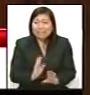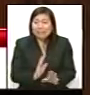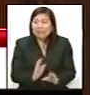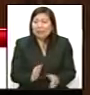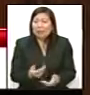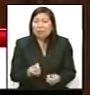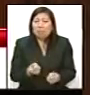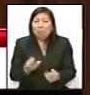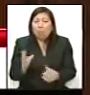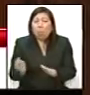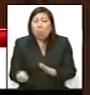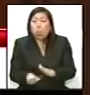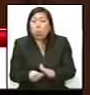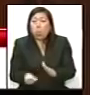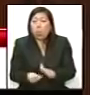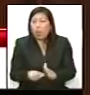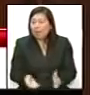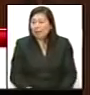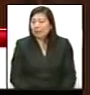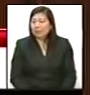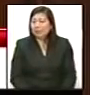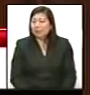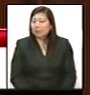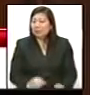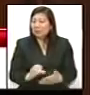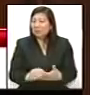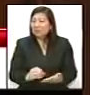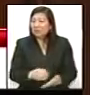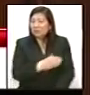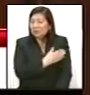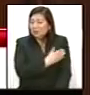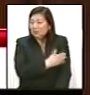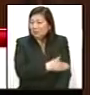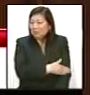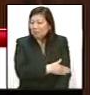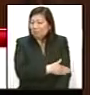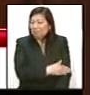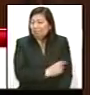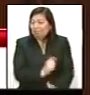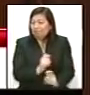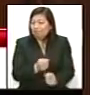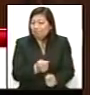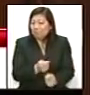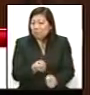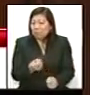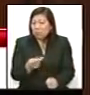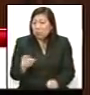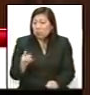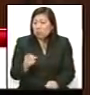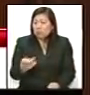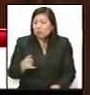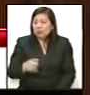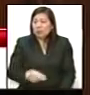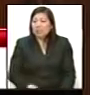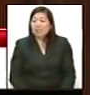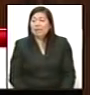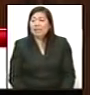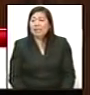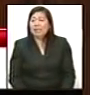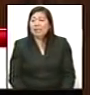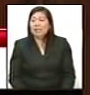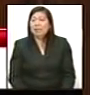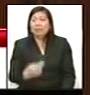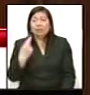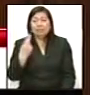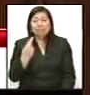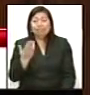las boyorías y cláusulas que le favorecen y que le da una sobreutilidad. Por esa